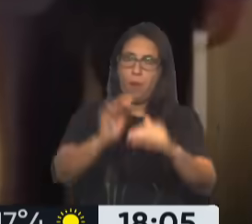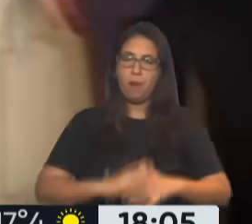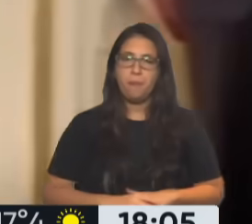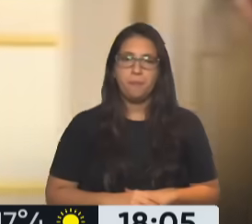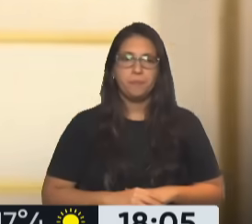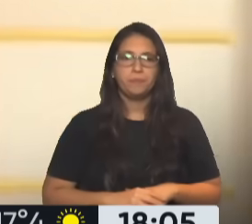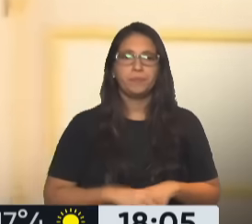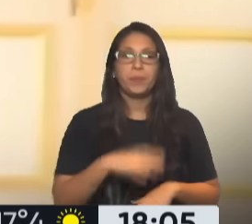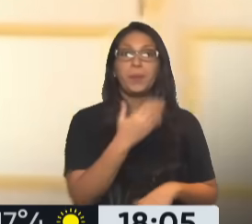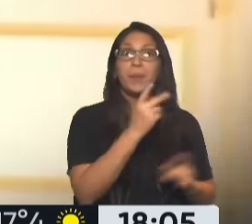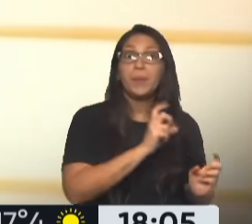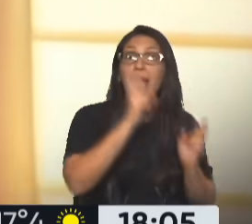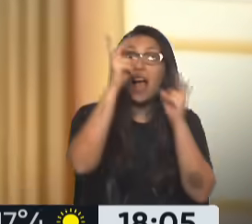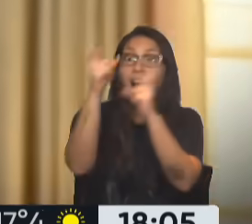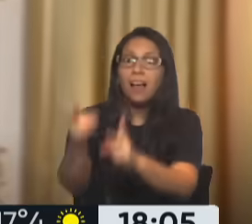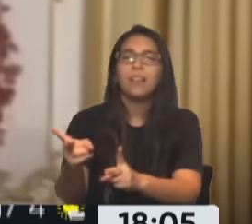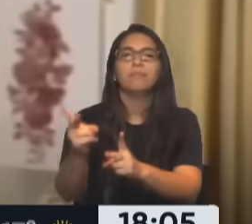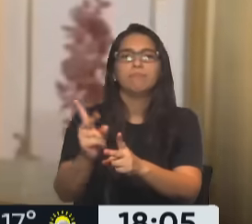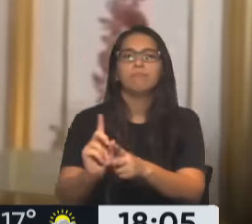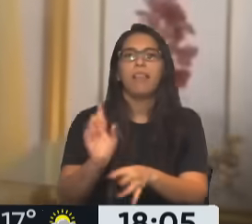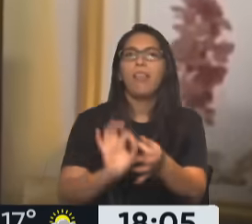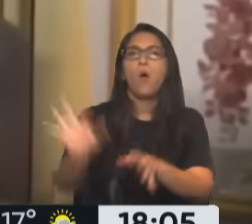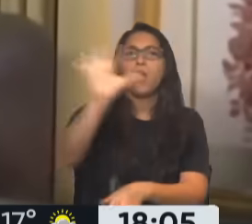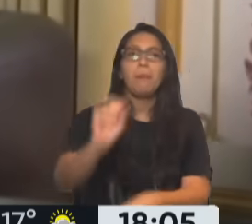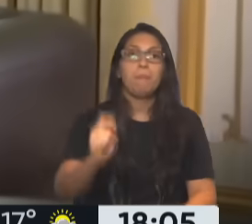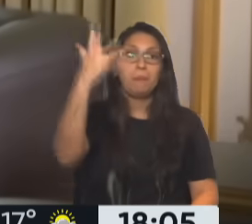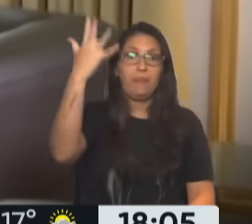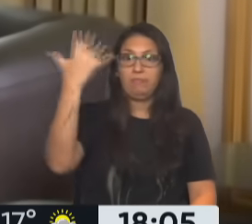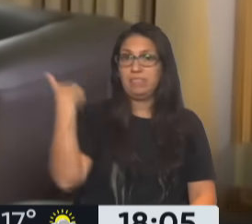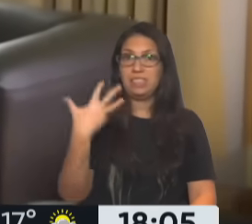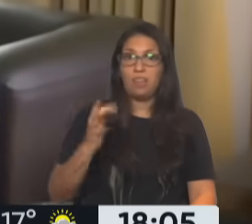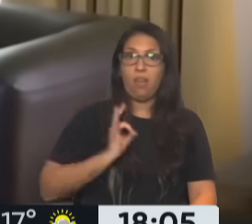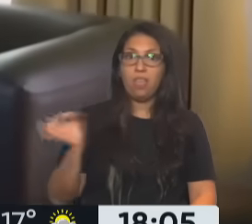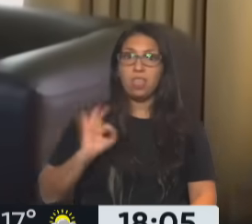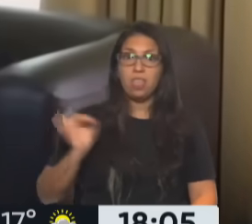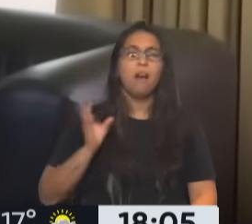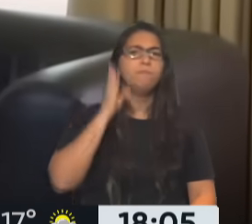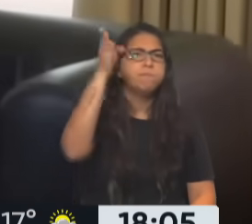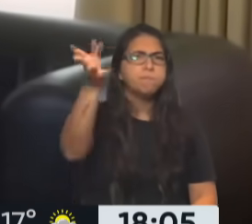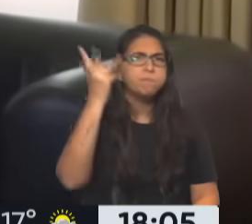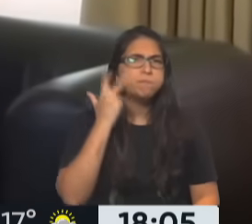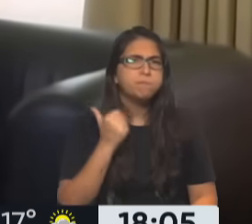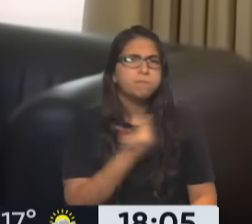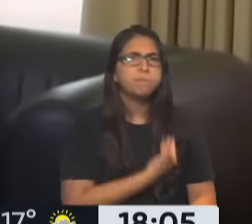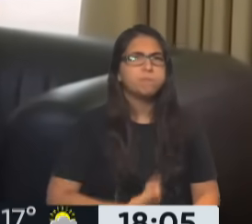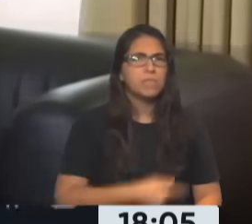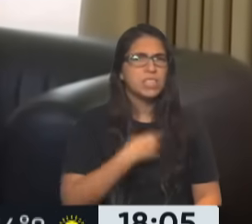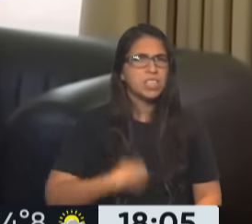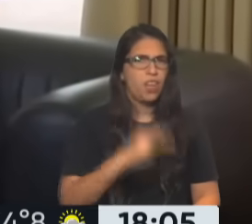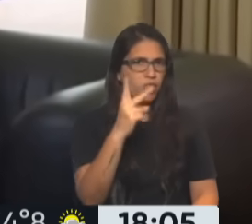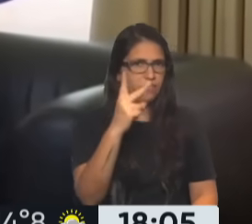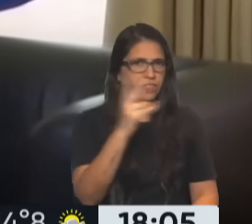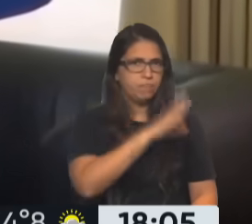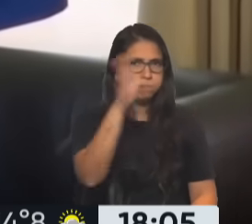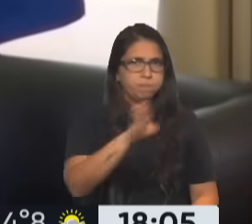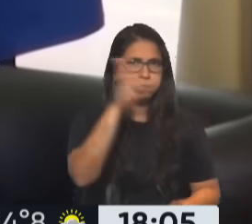El viaje de Xi Jinping es el primero a Europa en 5 años, aunque ya había visitado Francia como presidente de China en 2 ocasiones